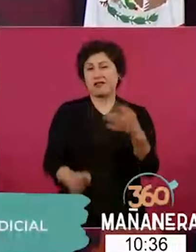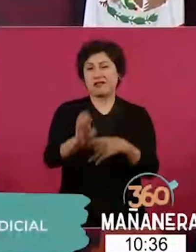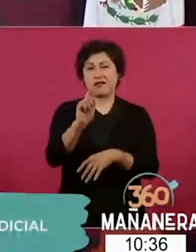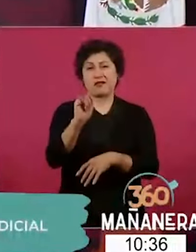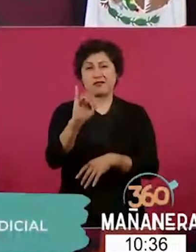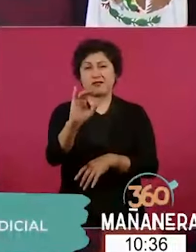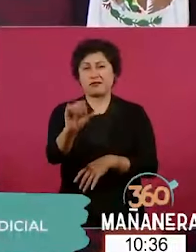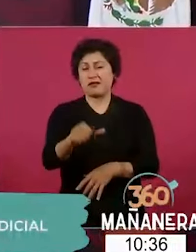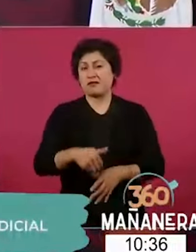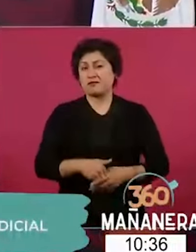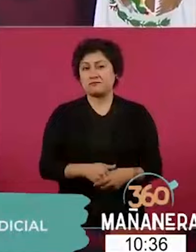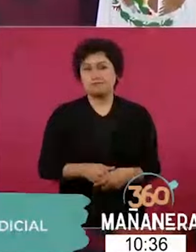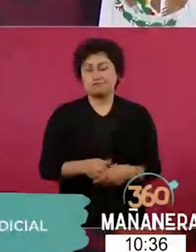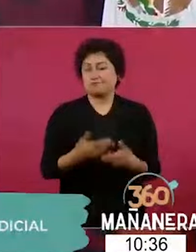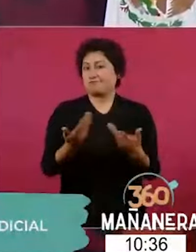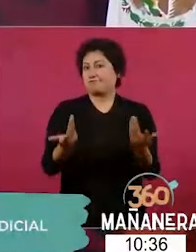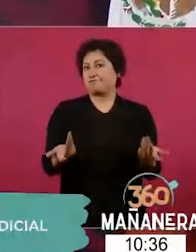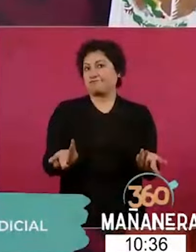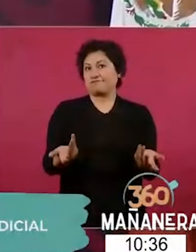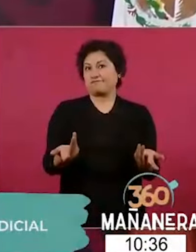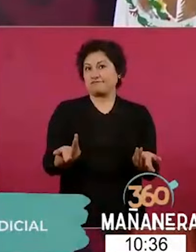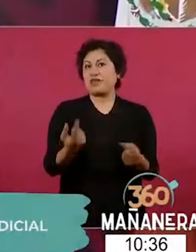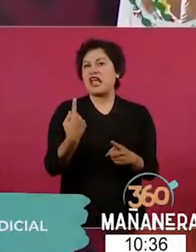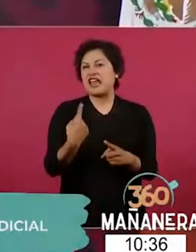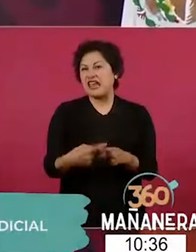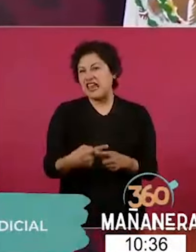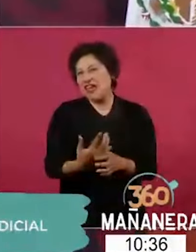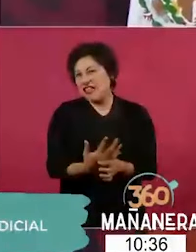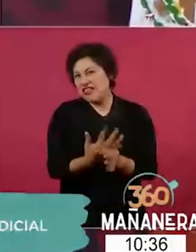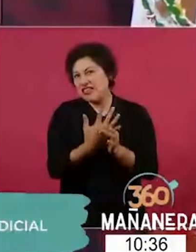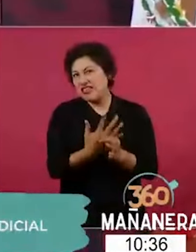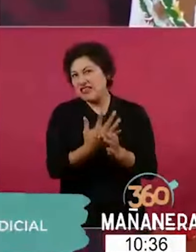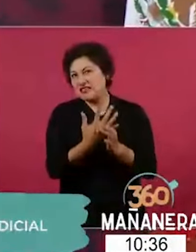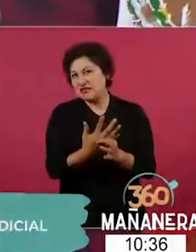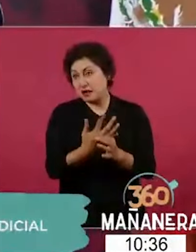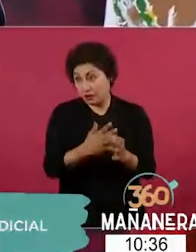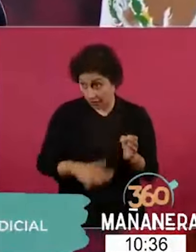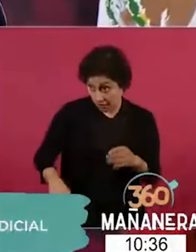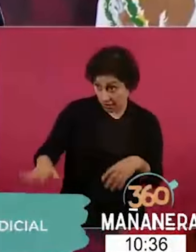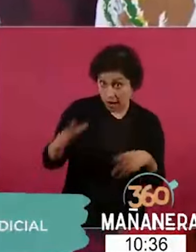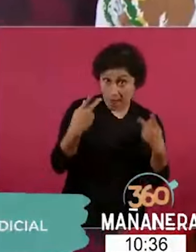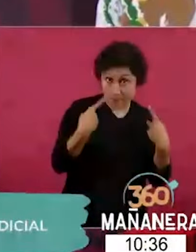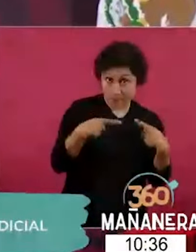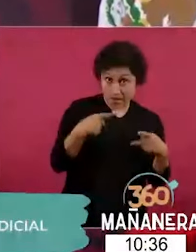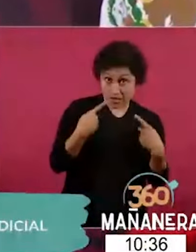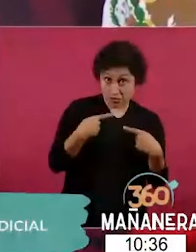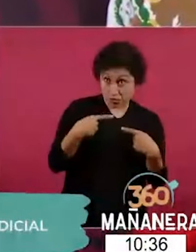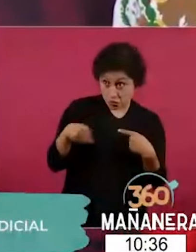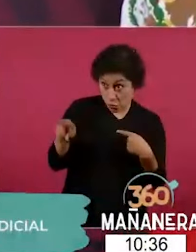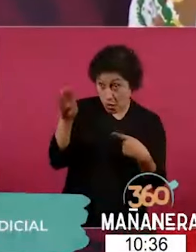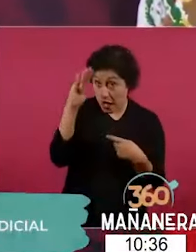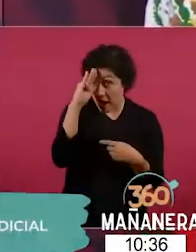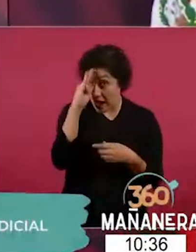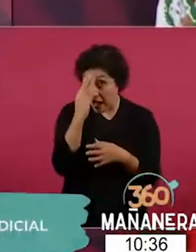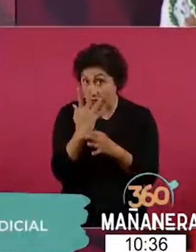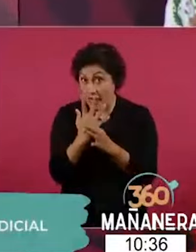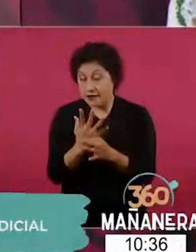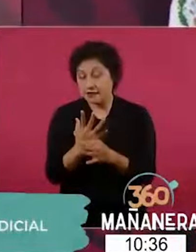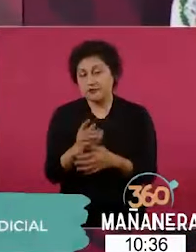y pues no lo dice cualquier ciudadano porque la